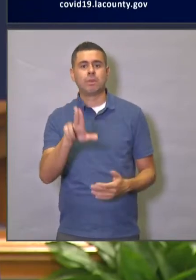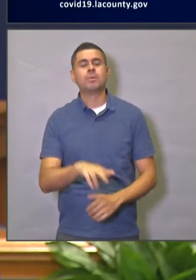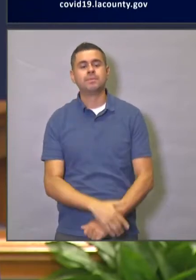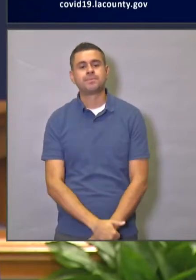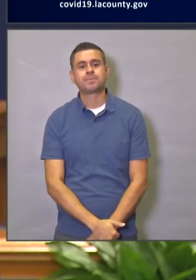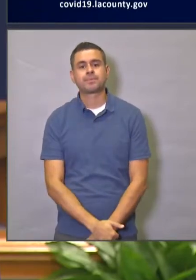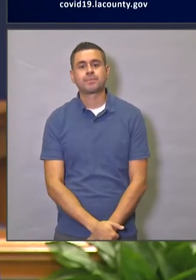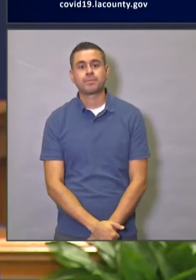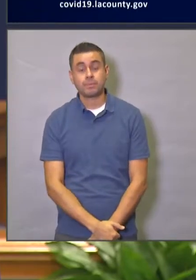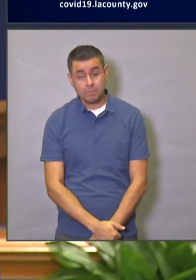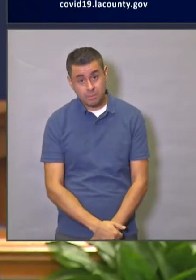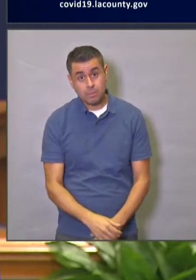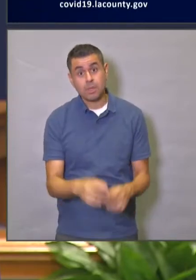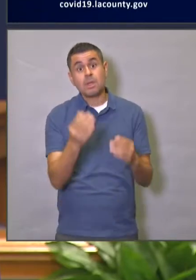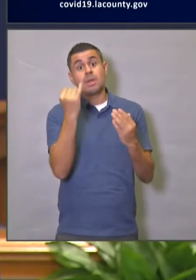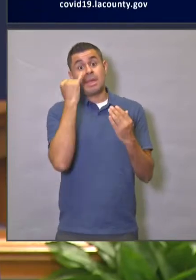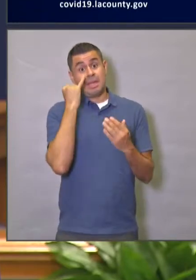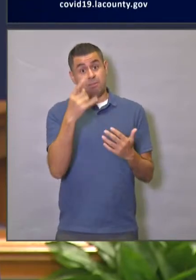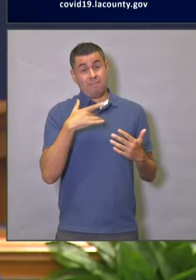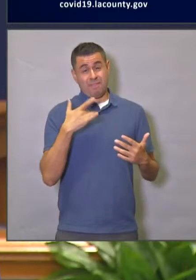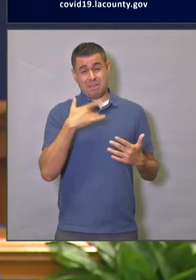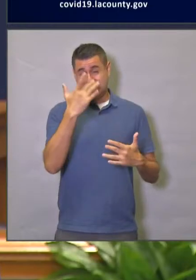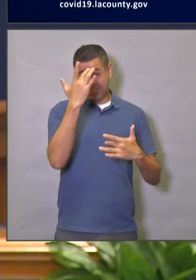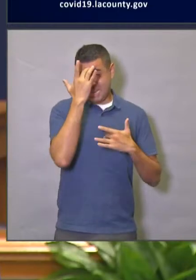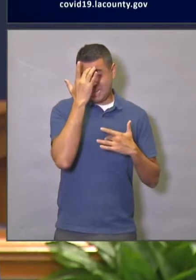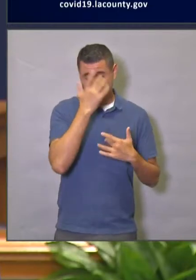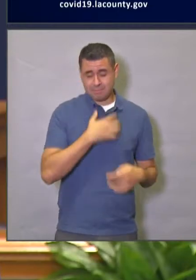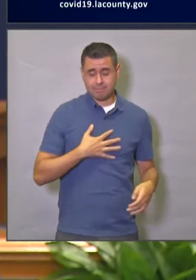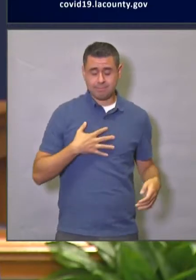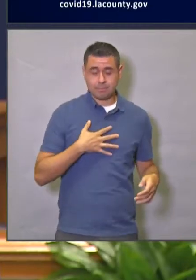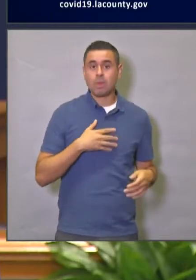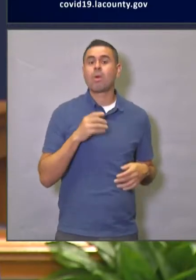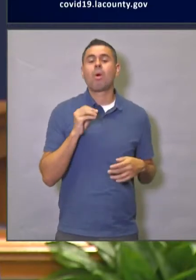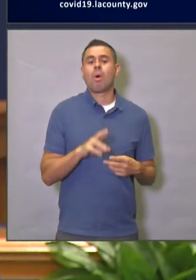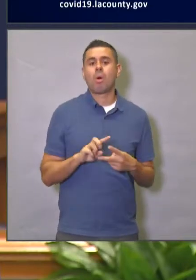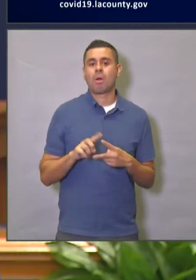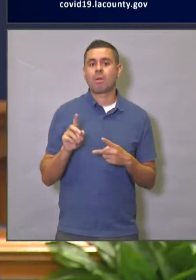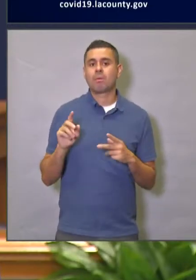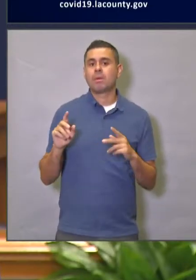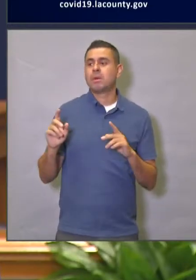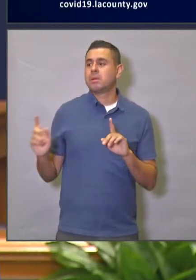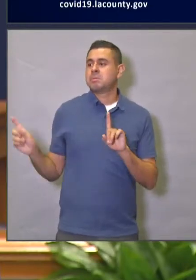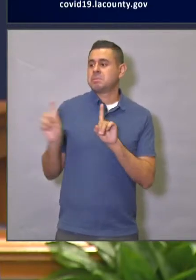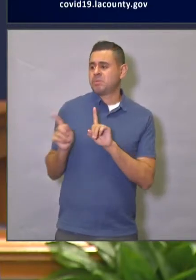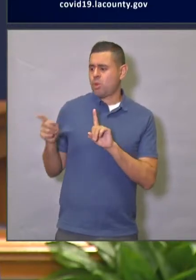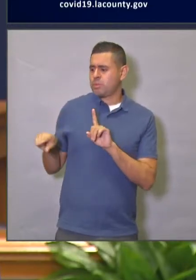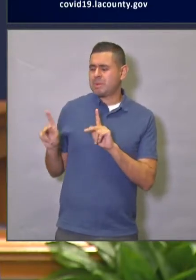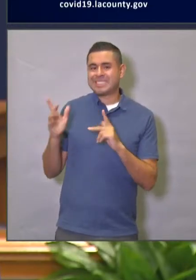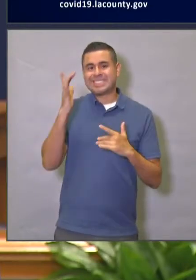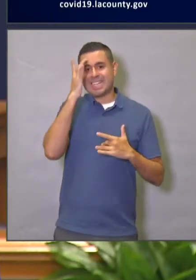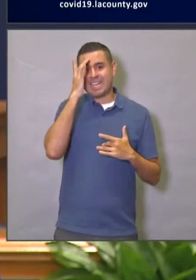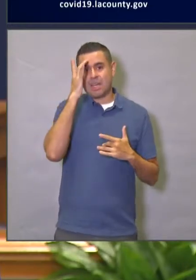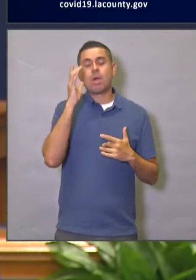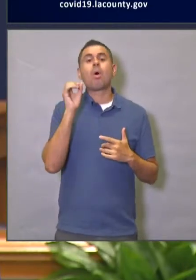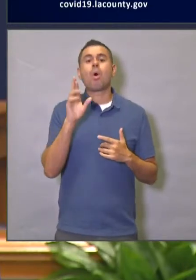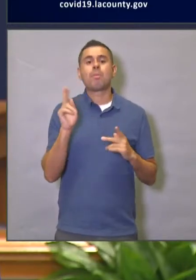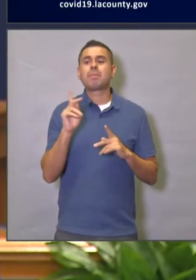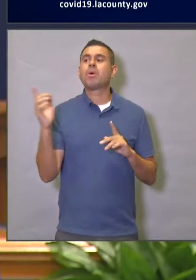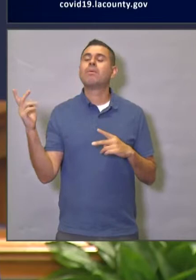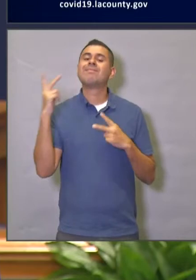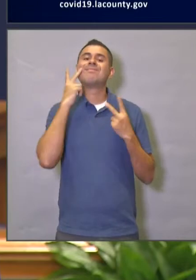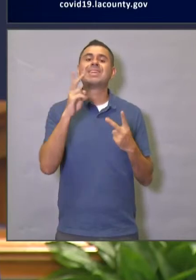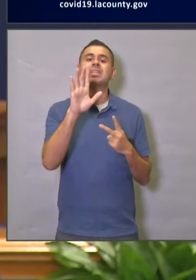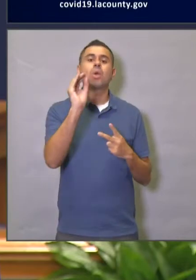Y si se siente enfermo, ha estado cerca de personas enfermas o ha estado en contacto cercano con personas fuera de su